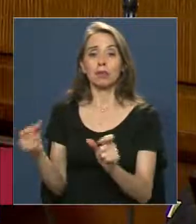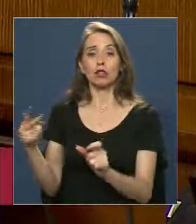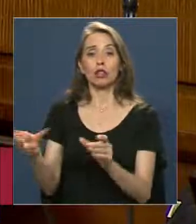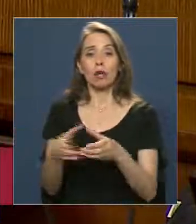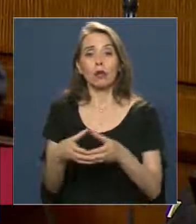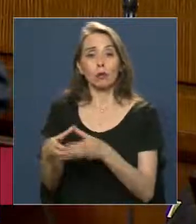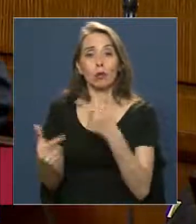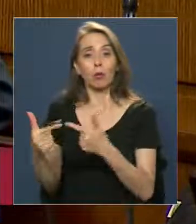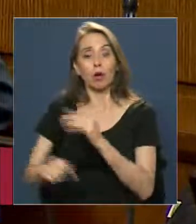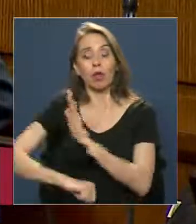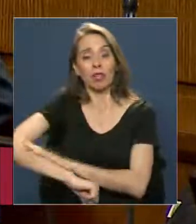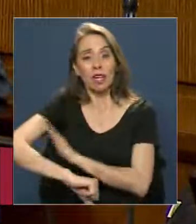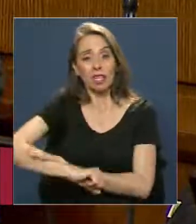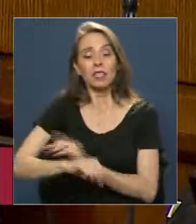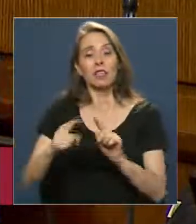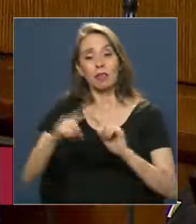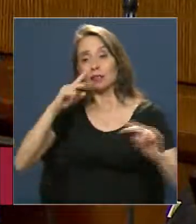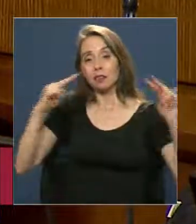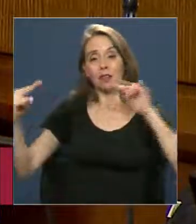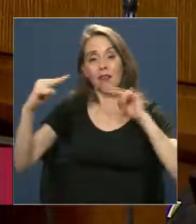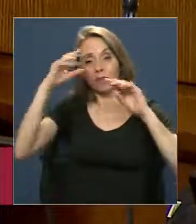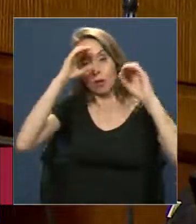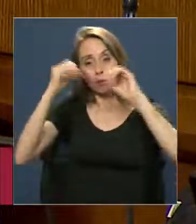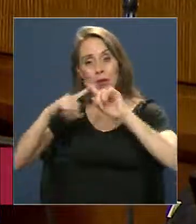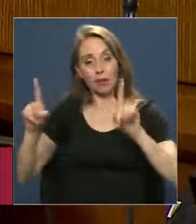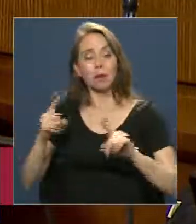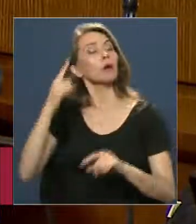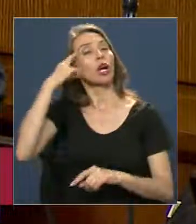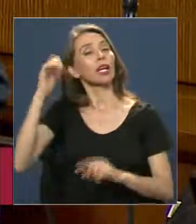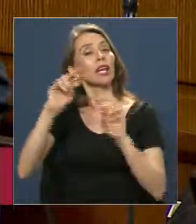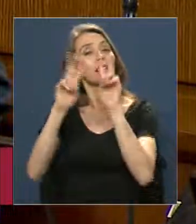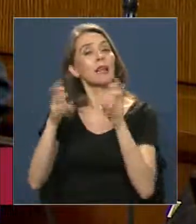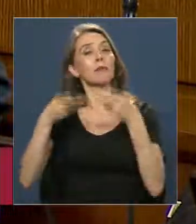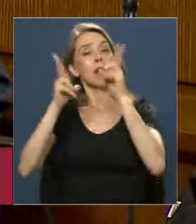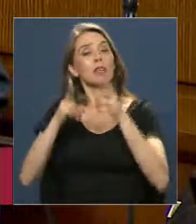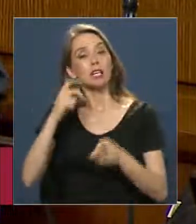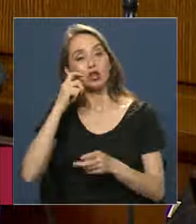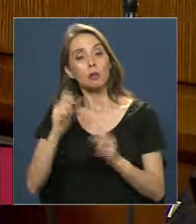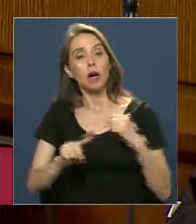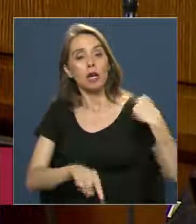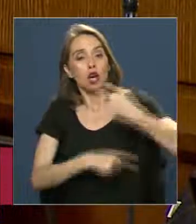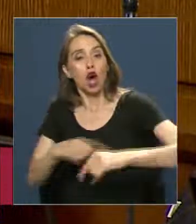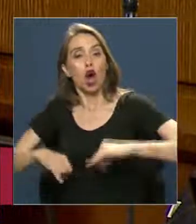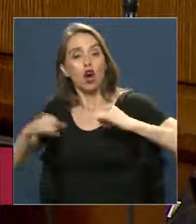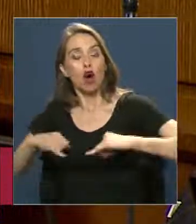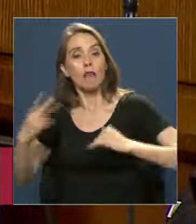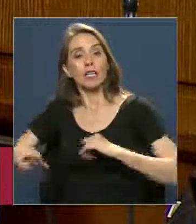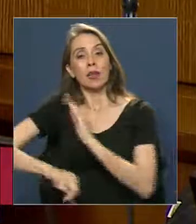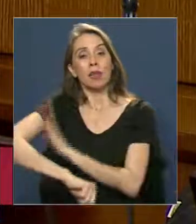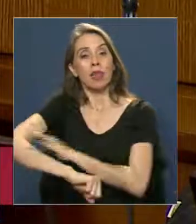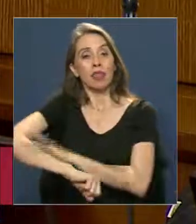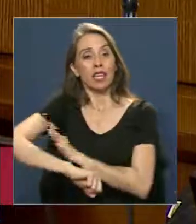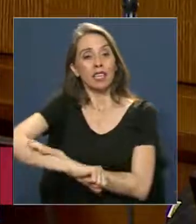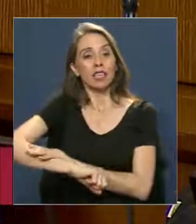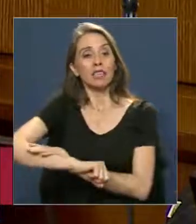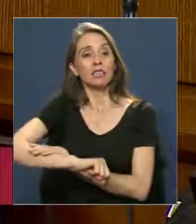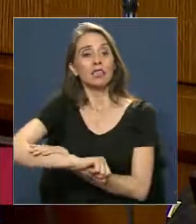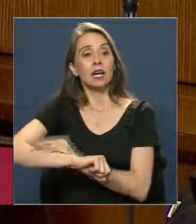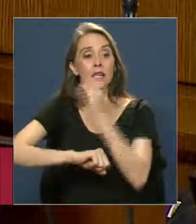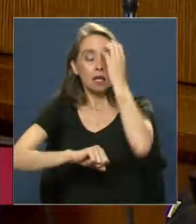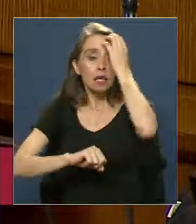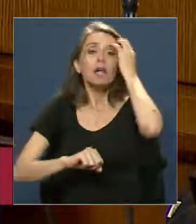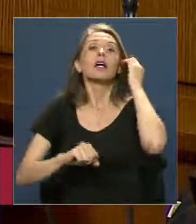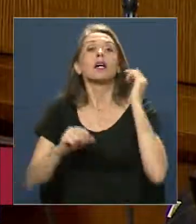visiones distintas, podemos discrepar en muchas materias, pero yo creía que en el tema de derechos humanos las nuevas generaciones nos iban a dar un paso importante